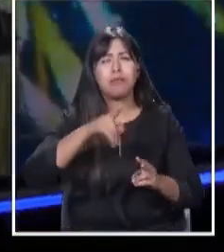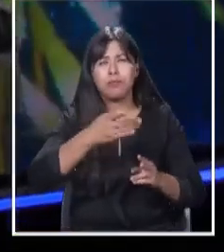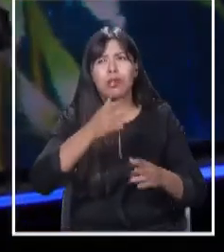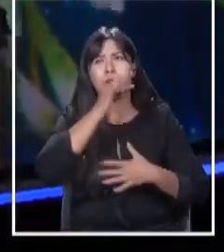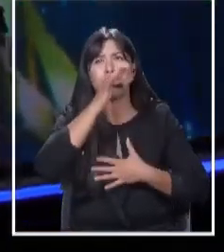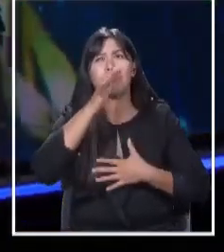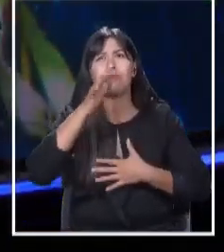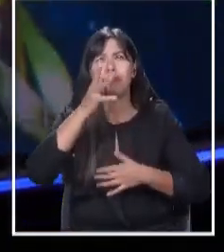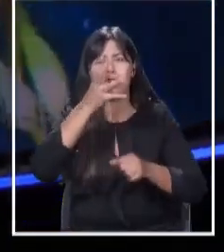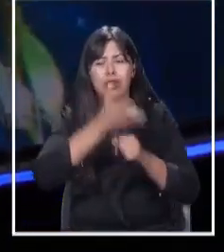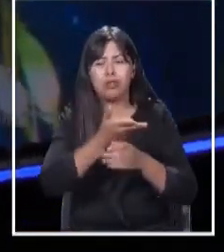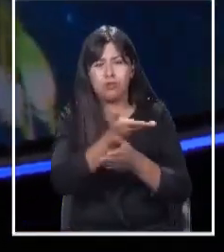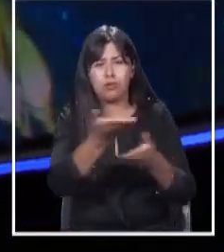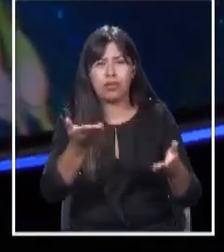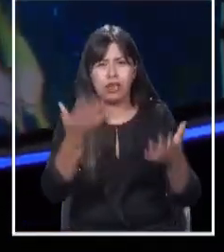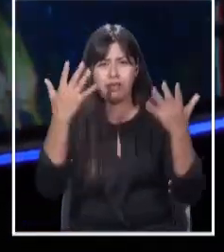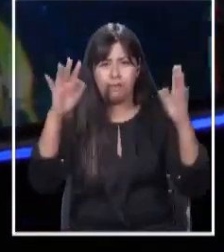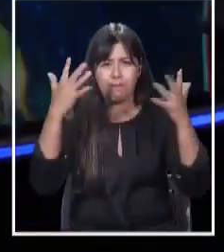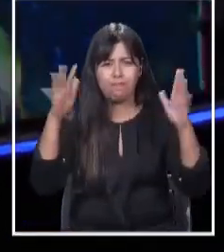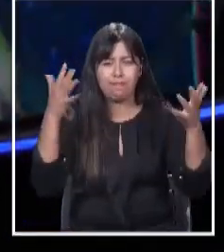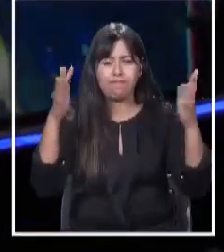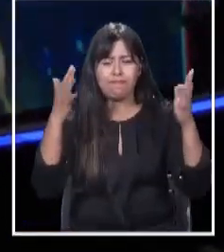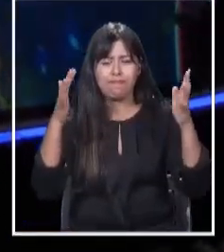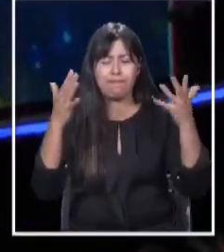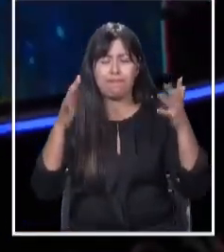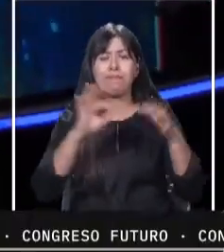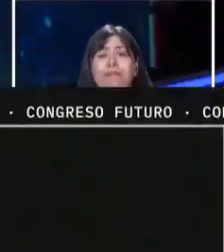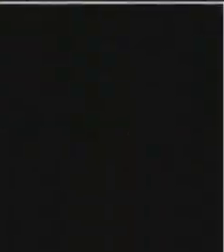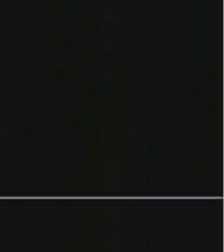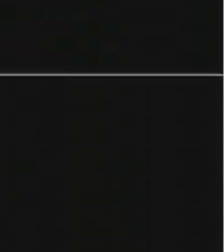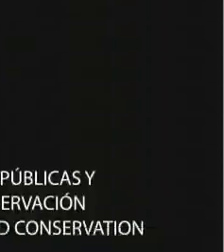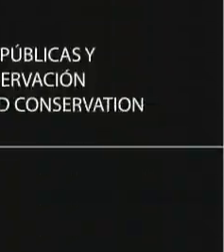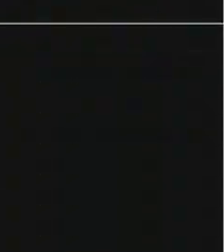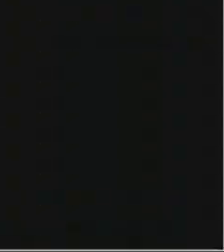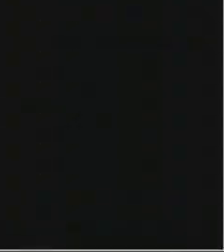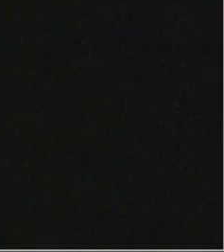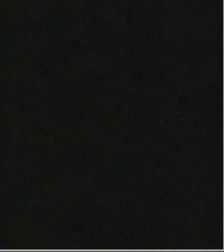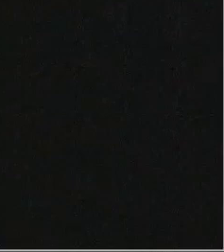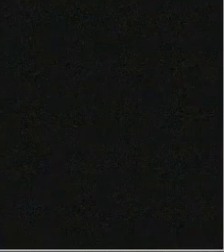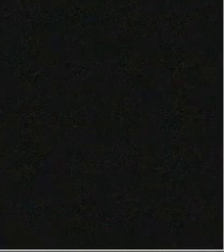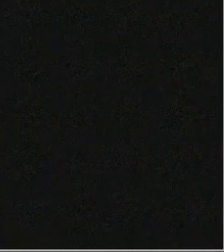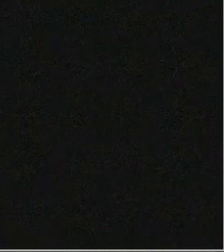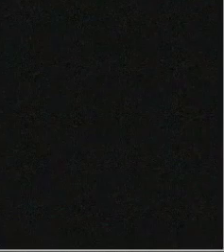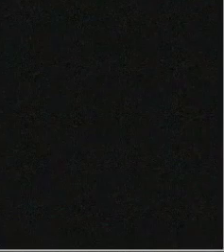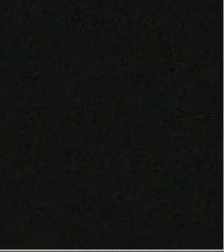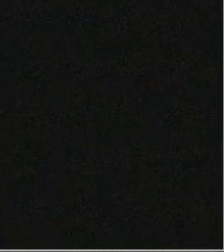para ellos. Gracias.